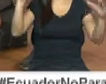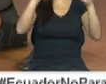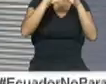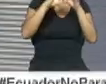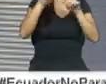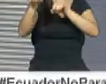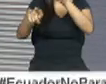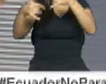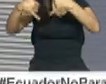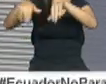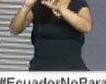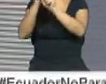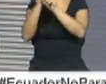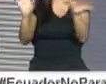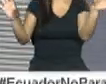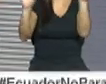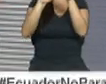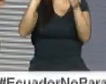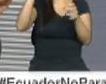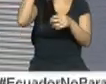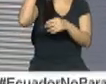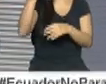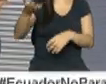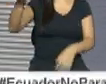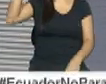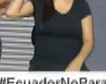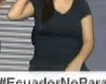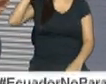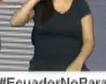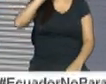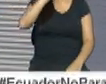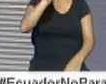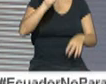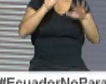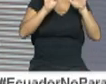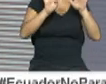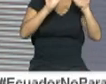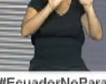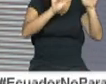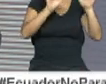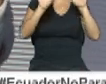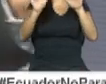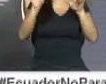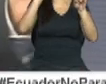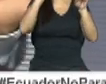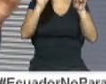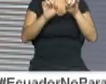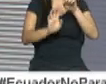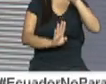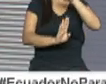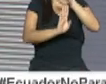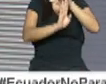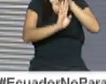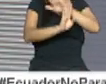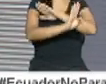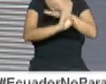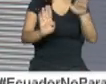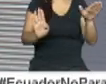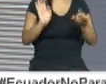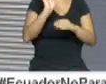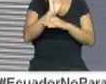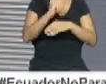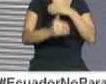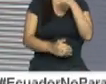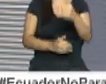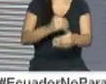ejemplo, a raíz de los acuerdos de paz en el año 88, entró en una nueva etapa las Fuerzas Armadas.